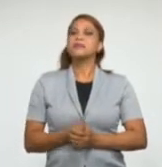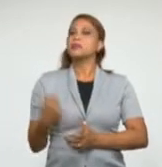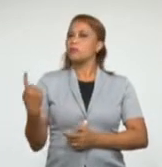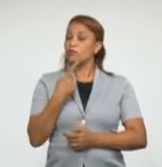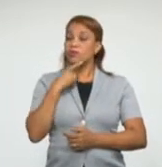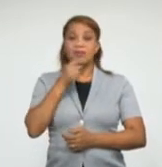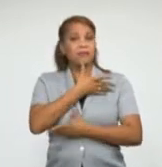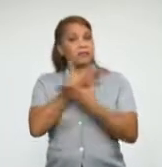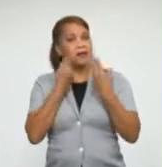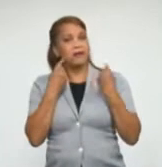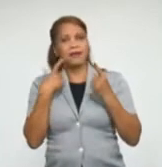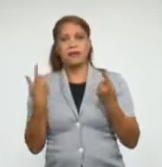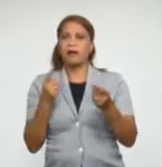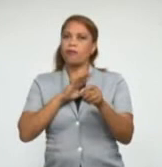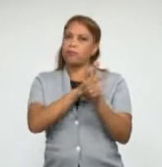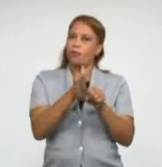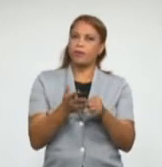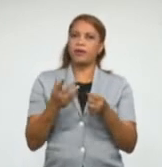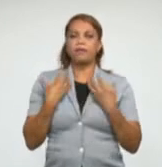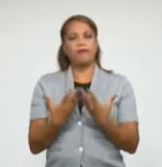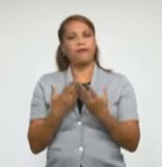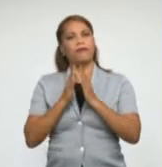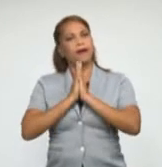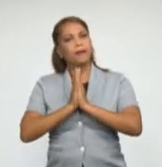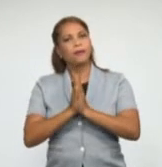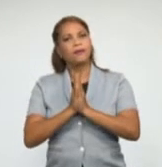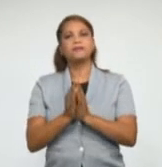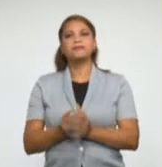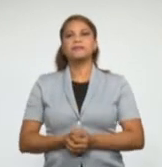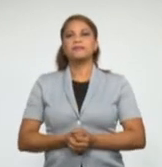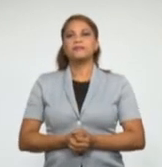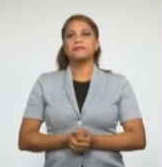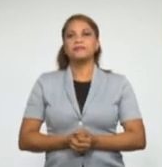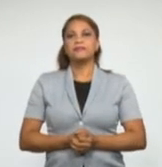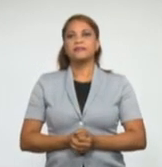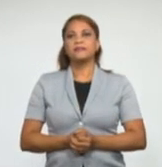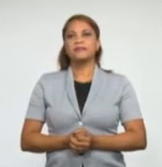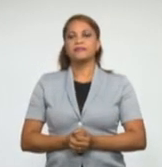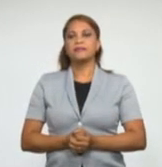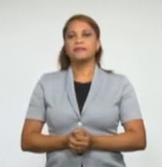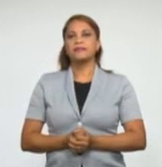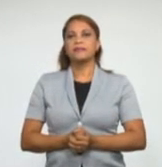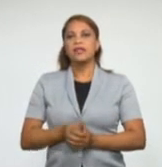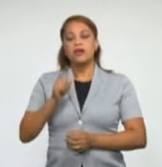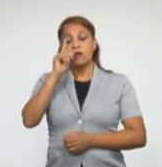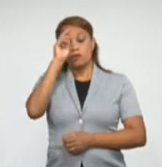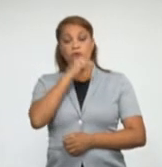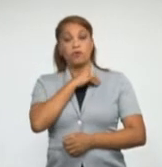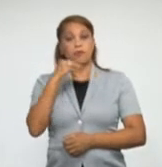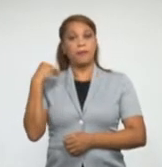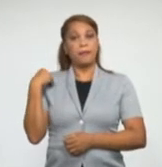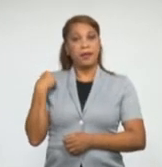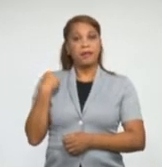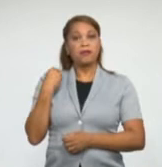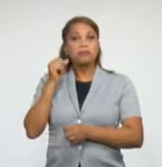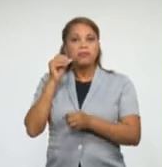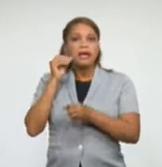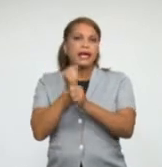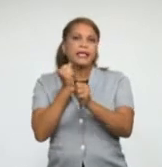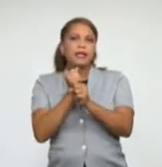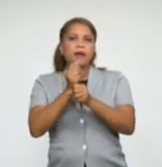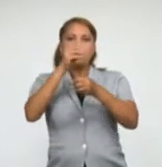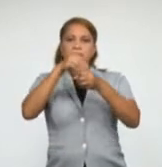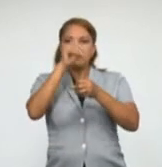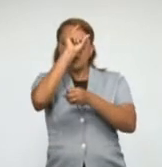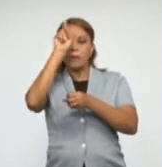situación. Claro. ¿Están satisfechos los profesionales del Hospital Pediátrico Juan Manuel Márquez en cómo avanza